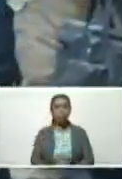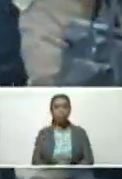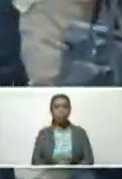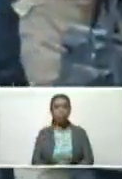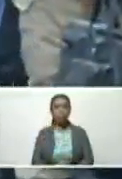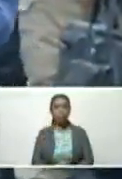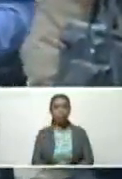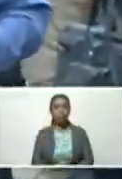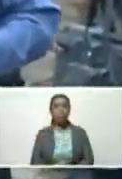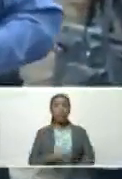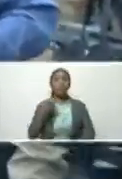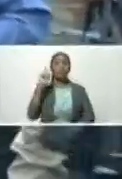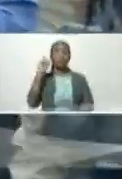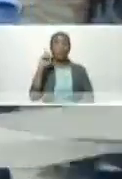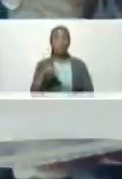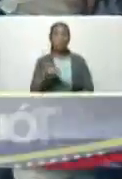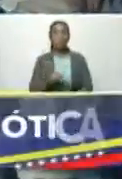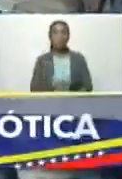Y también